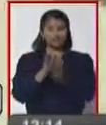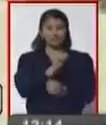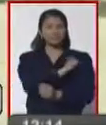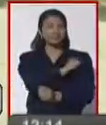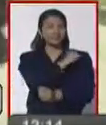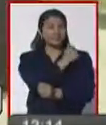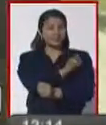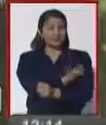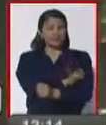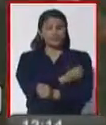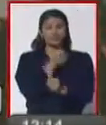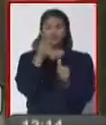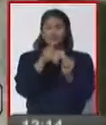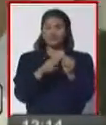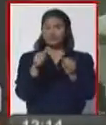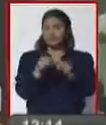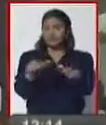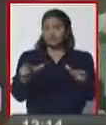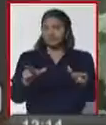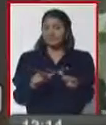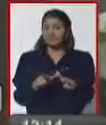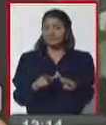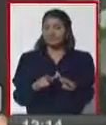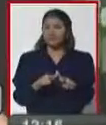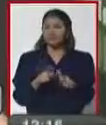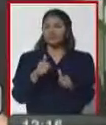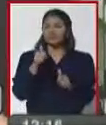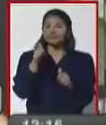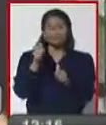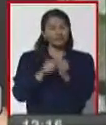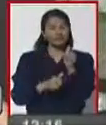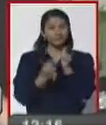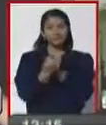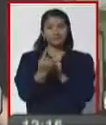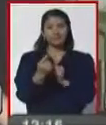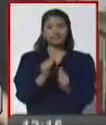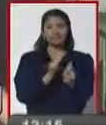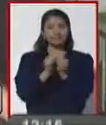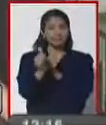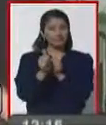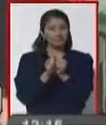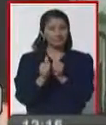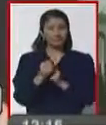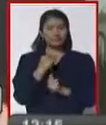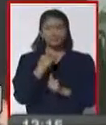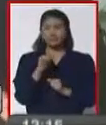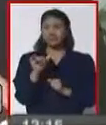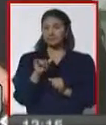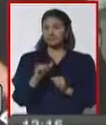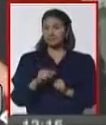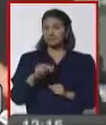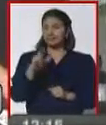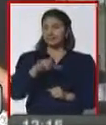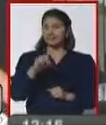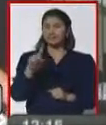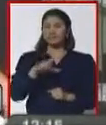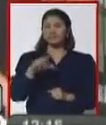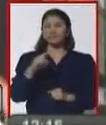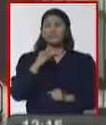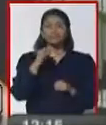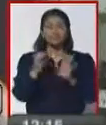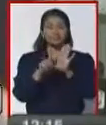las autoridades de cada regional pues deben ser concursados, ¿no?, por un examen de competencia, como dice nuestra ley